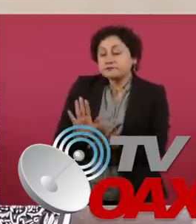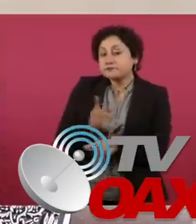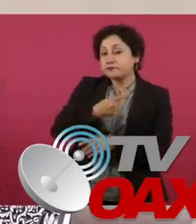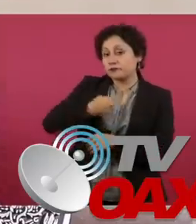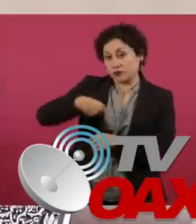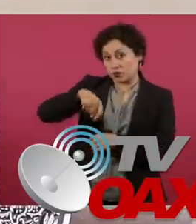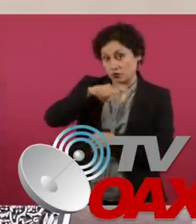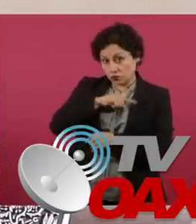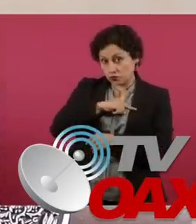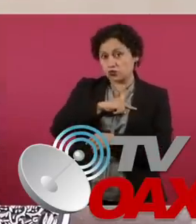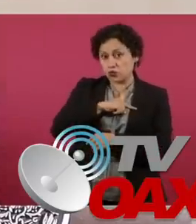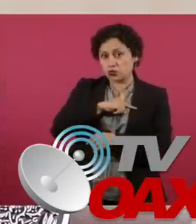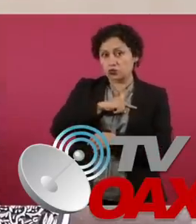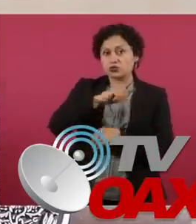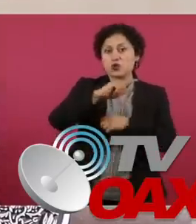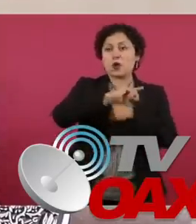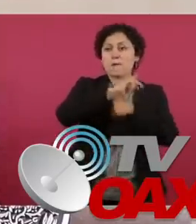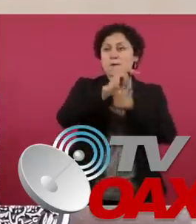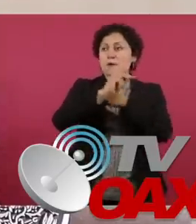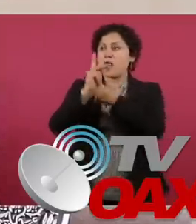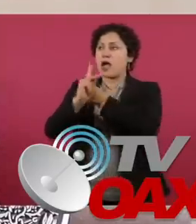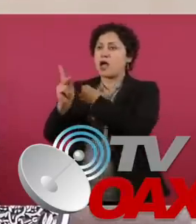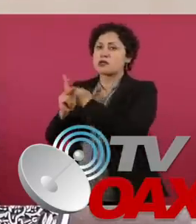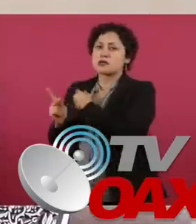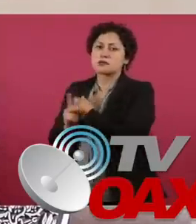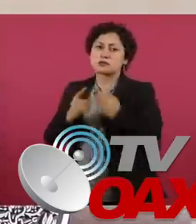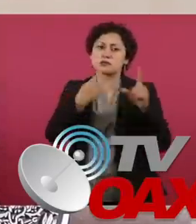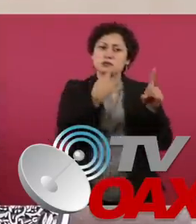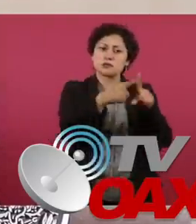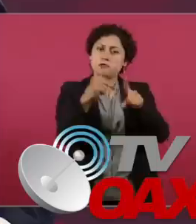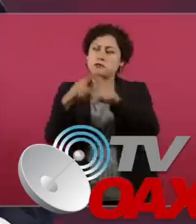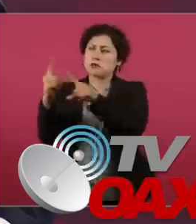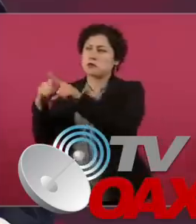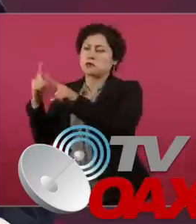buena relación con todos los gobiernos del mundo.